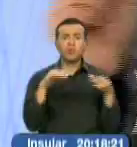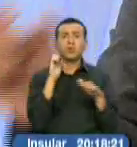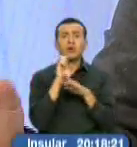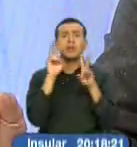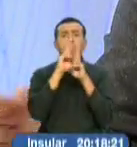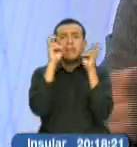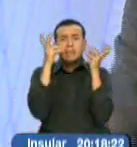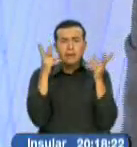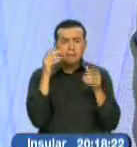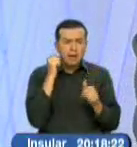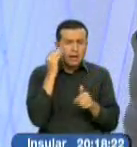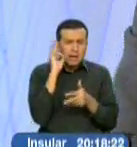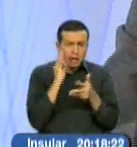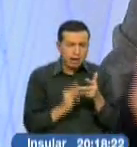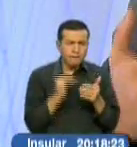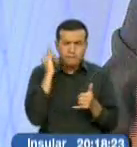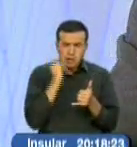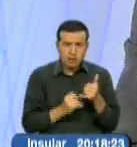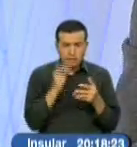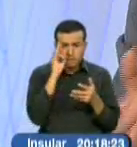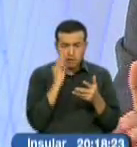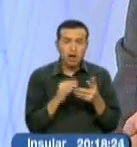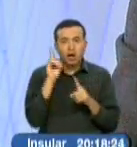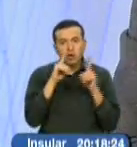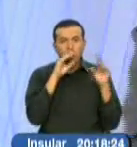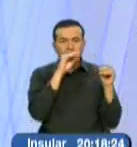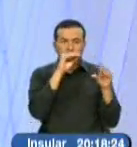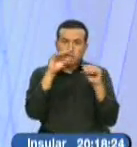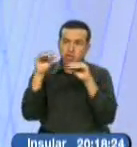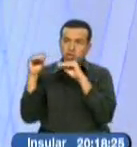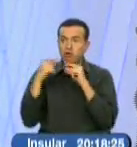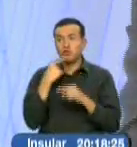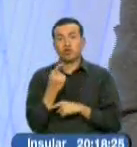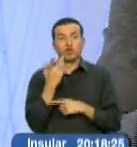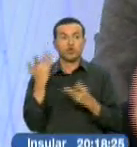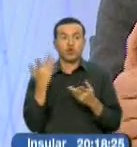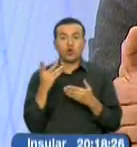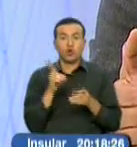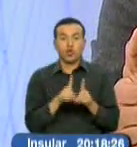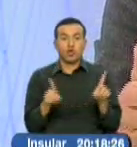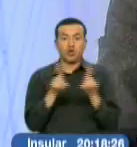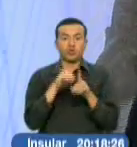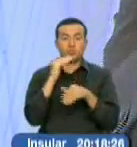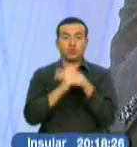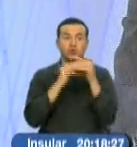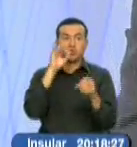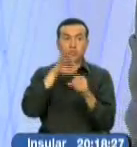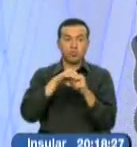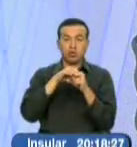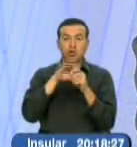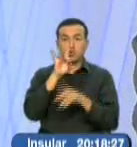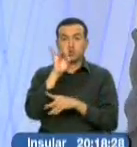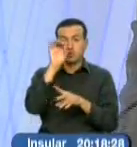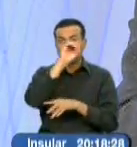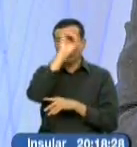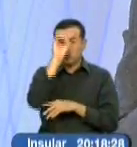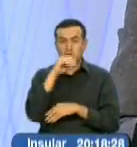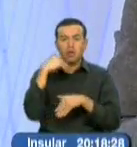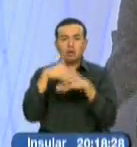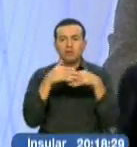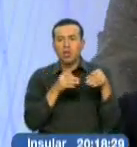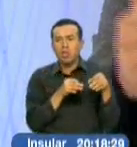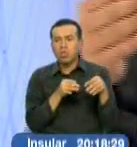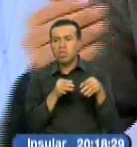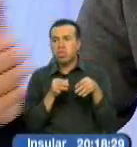parte final del escrutinio, porque claro, también hubo mucha especulación de que se ingresaron los datos de un proceso electoral hasta casi el 80%, pero luego